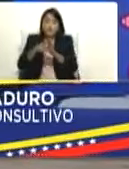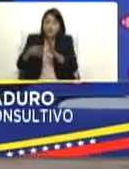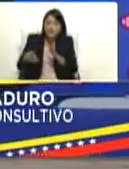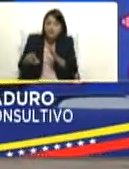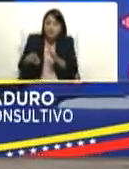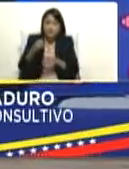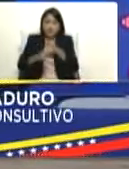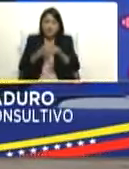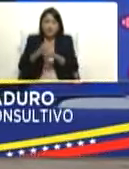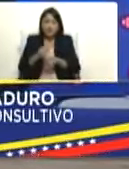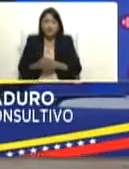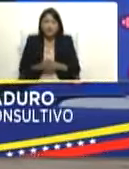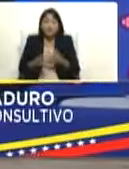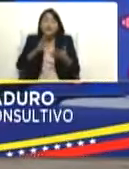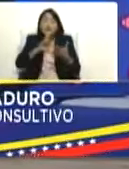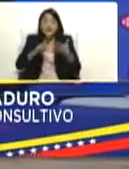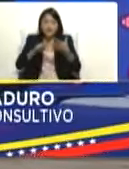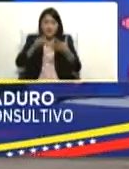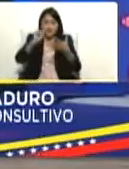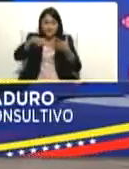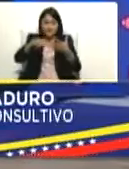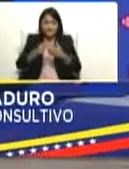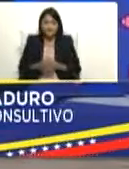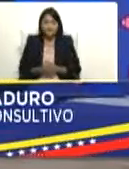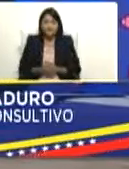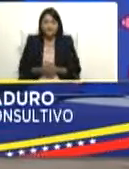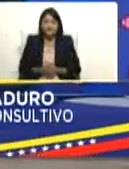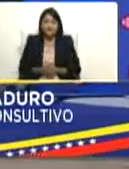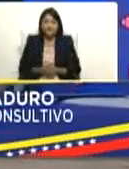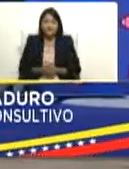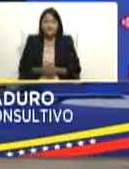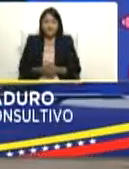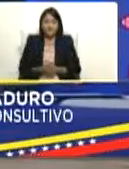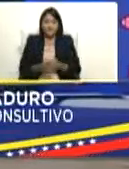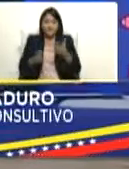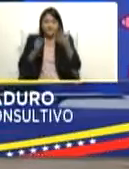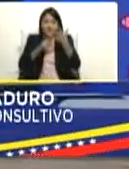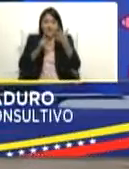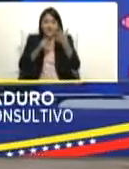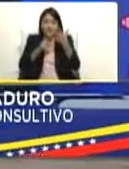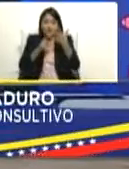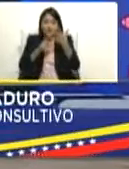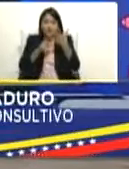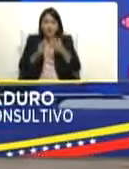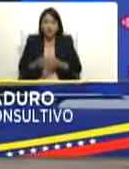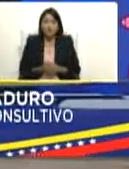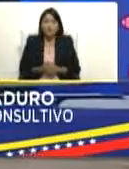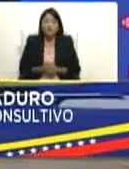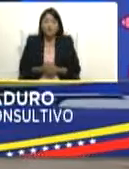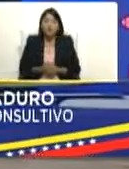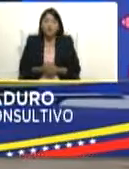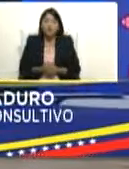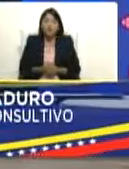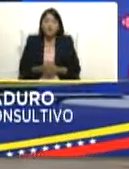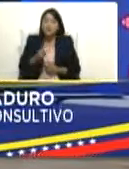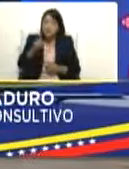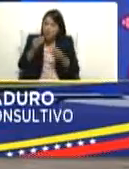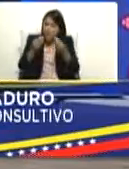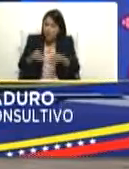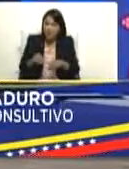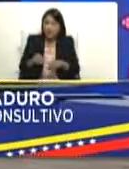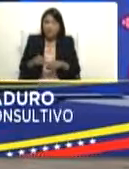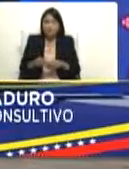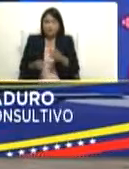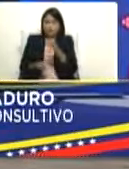internacional? Contundentemente, sí. Quinto, ¿está usted de acuerdo con